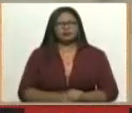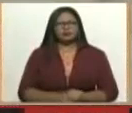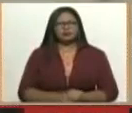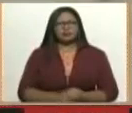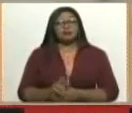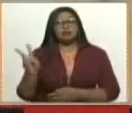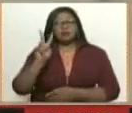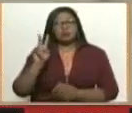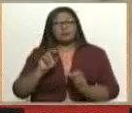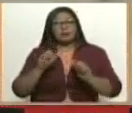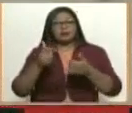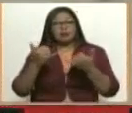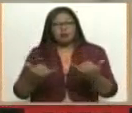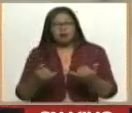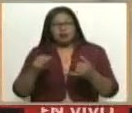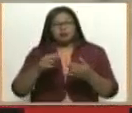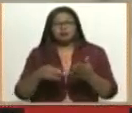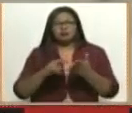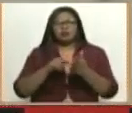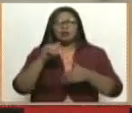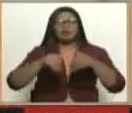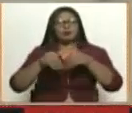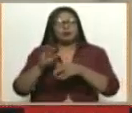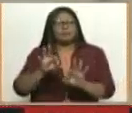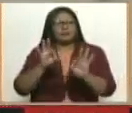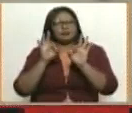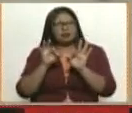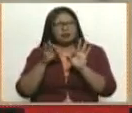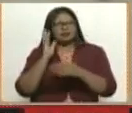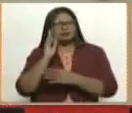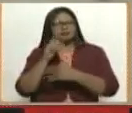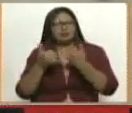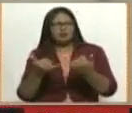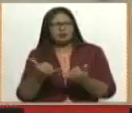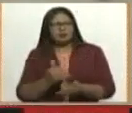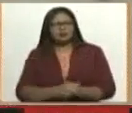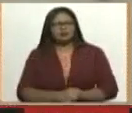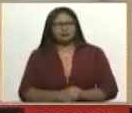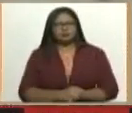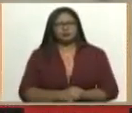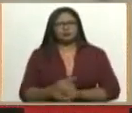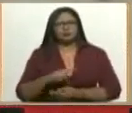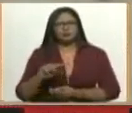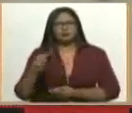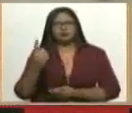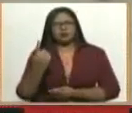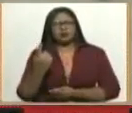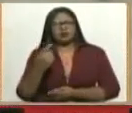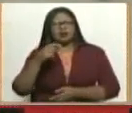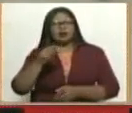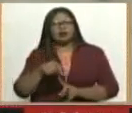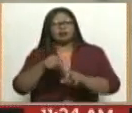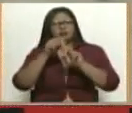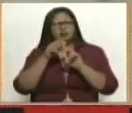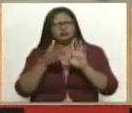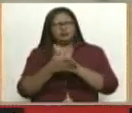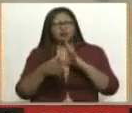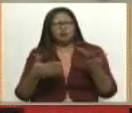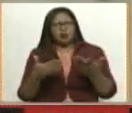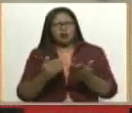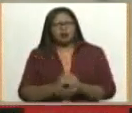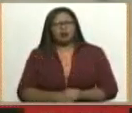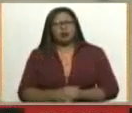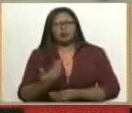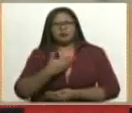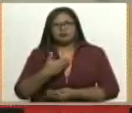Venezuela arranca ahora un ciclo electoral de especial trascendencia, cuya primera elección es la